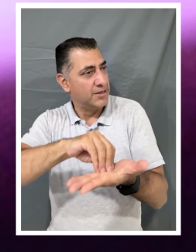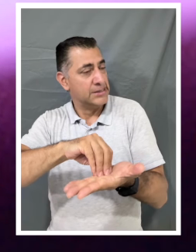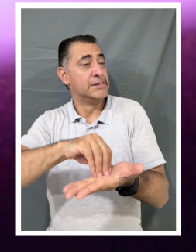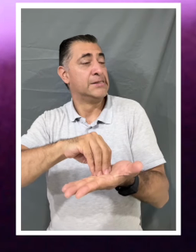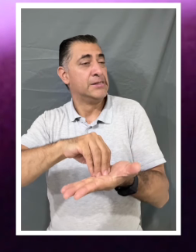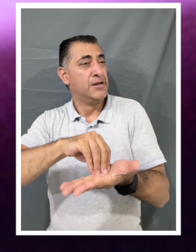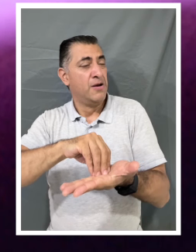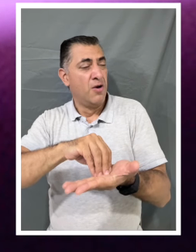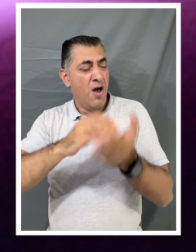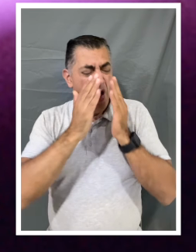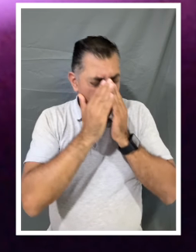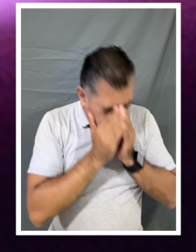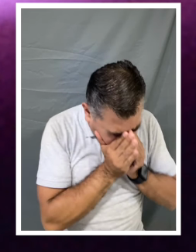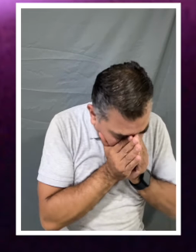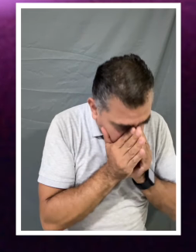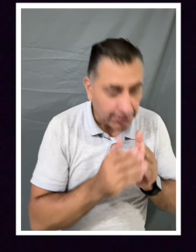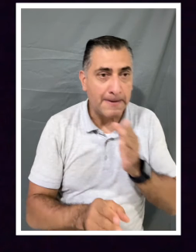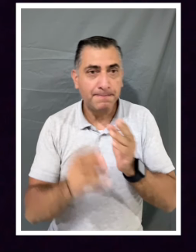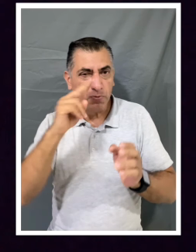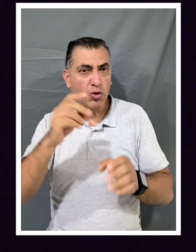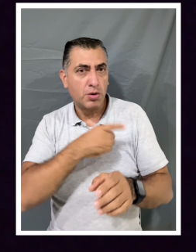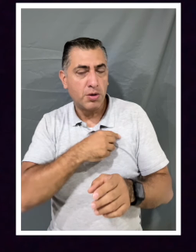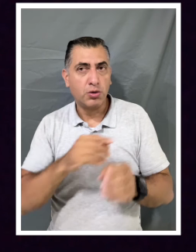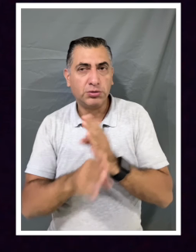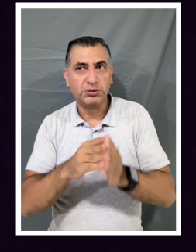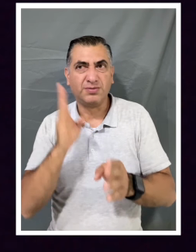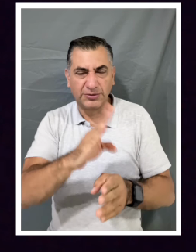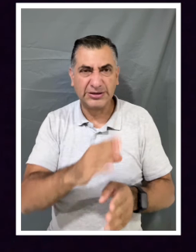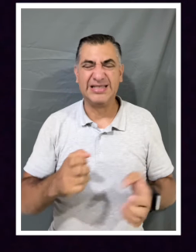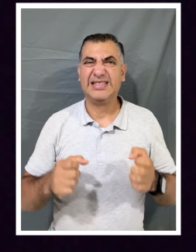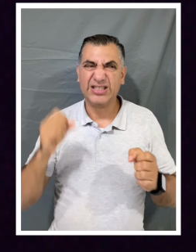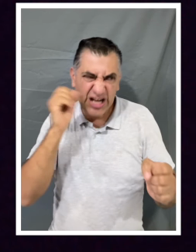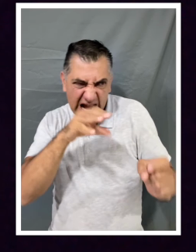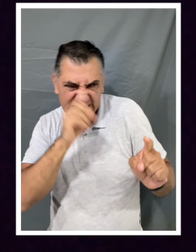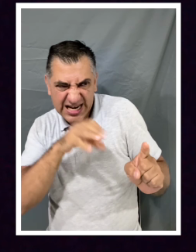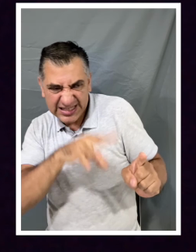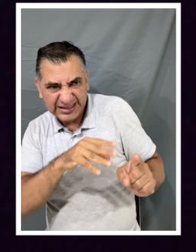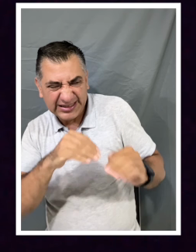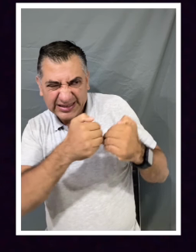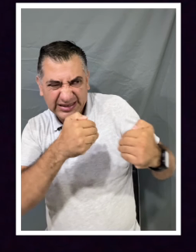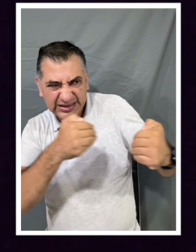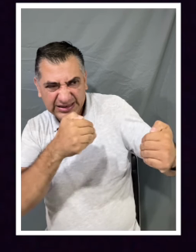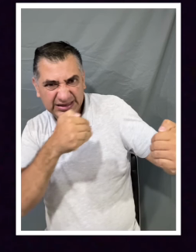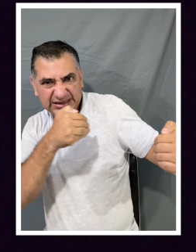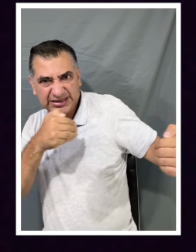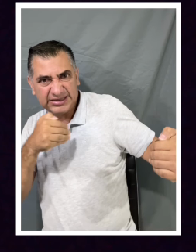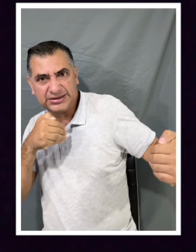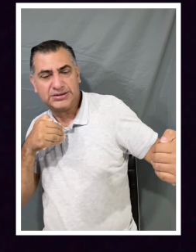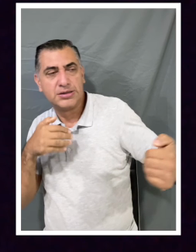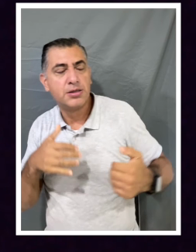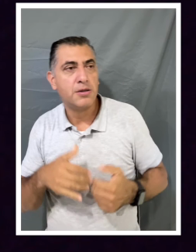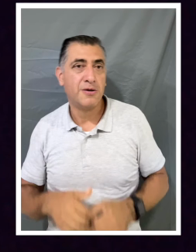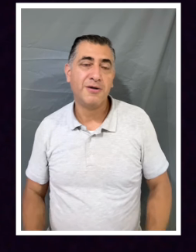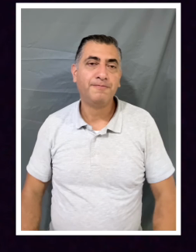pasa empiezas a ver Solo lo malo solo te empiezas a quejar y entonces eso empieza a generar desconexión te empiezas a separar de la persona